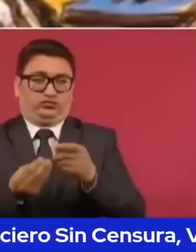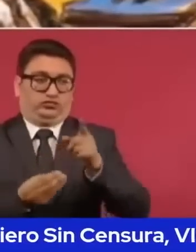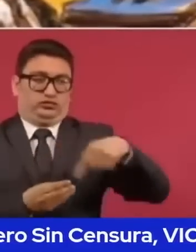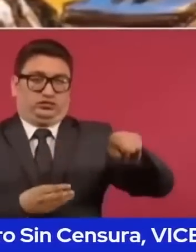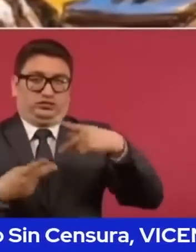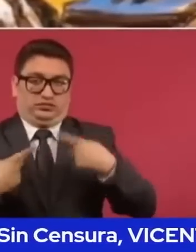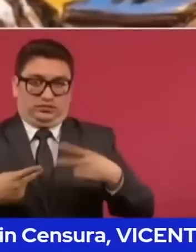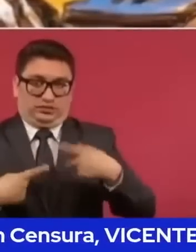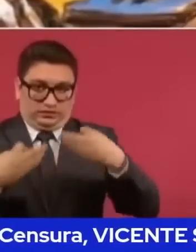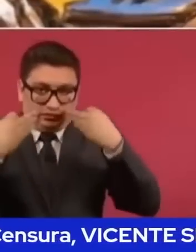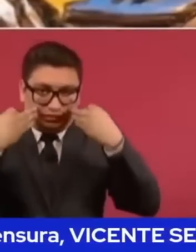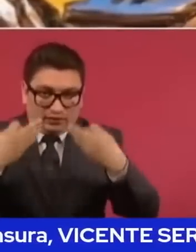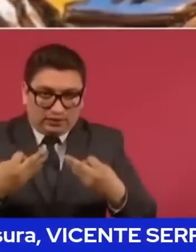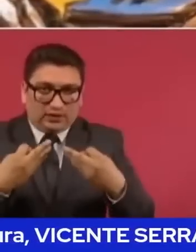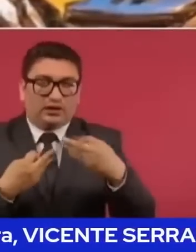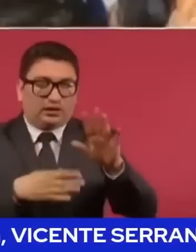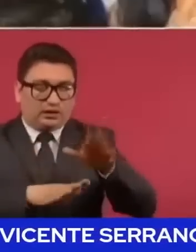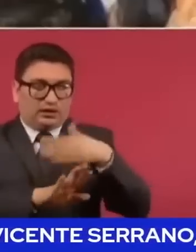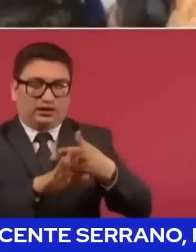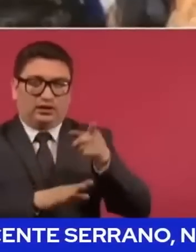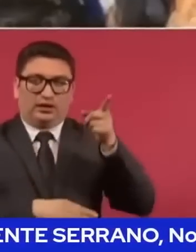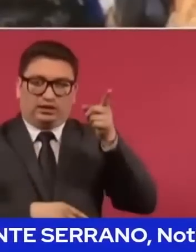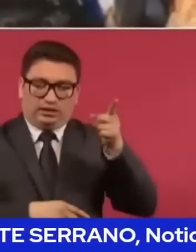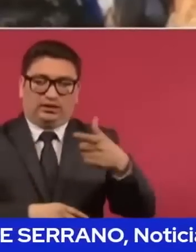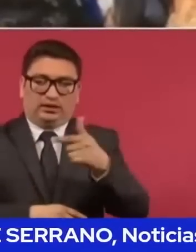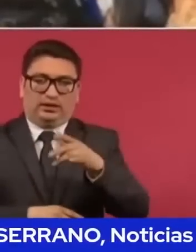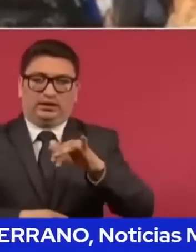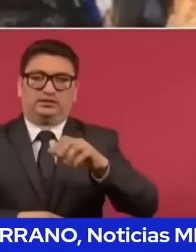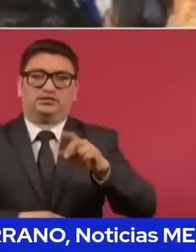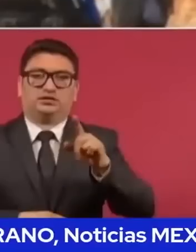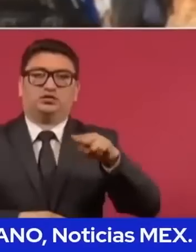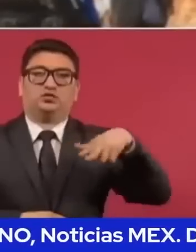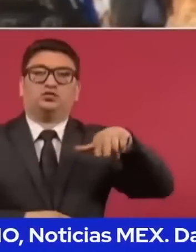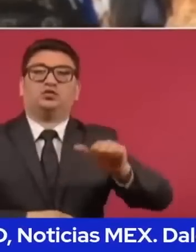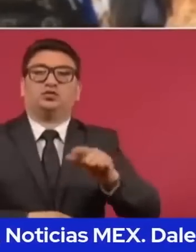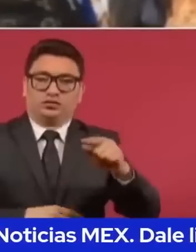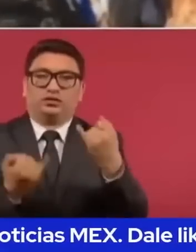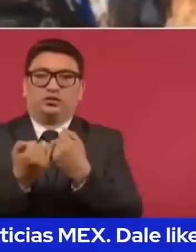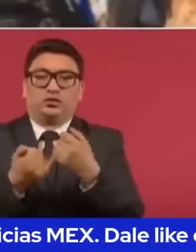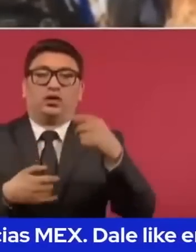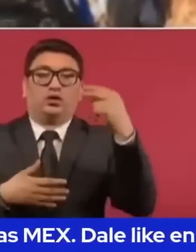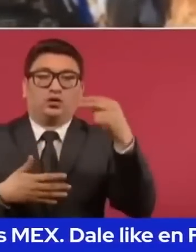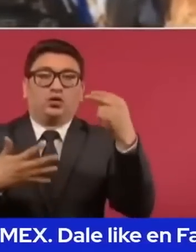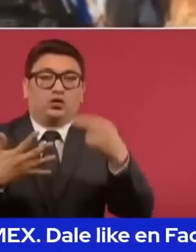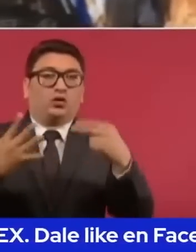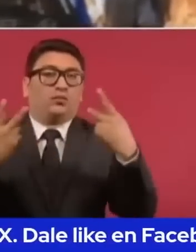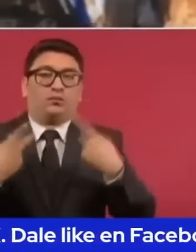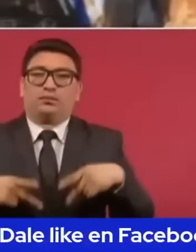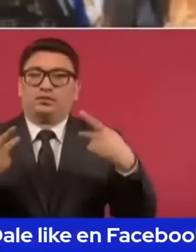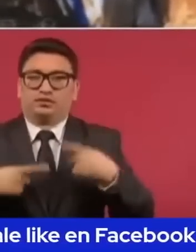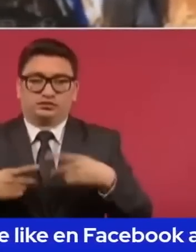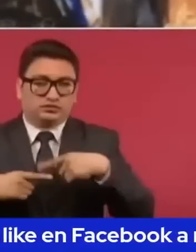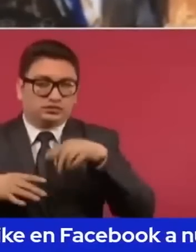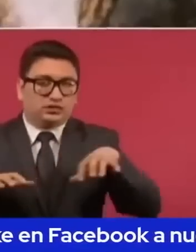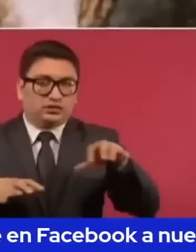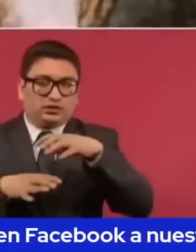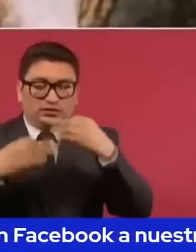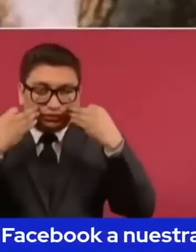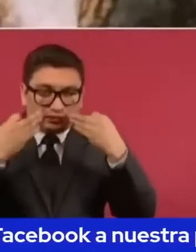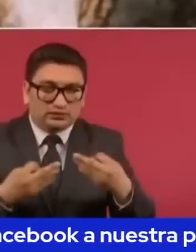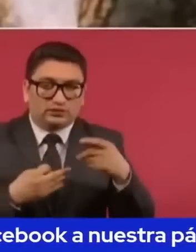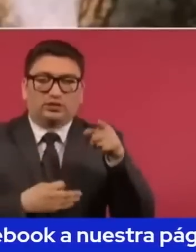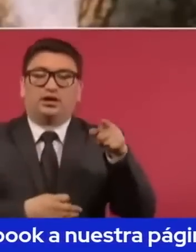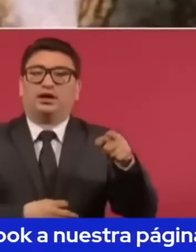que condenaron a Genaro García Luna. Surge más nombres de estos testigos